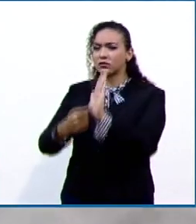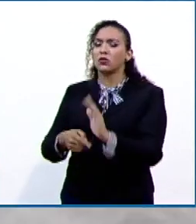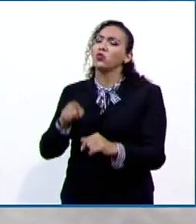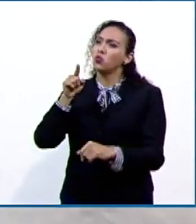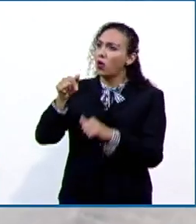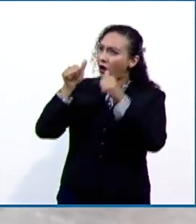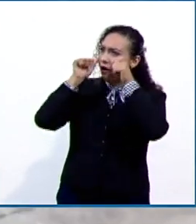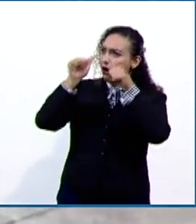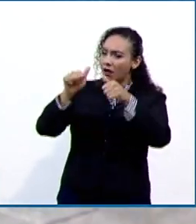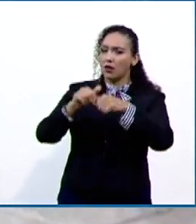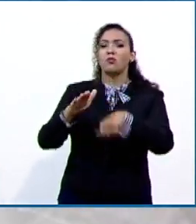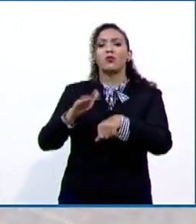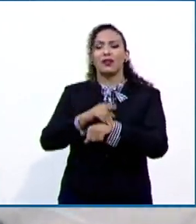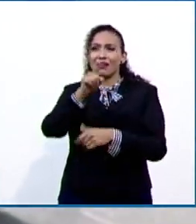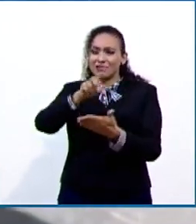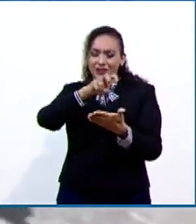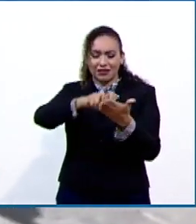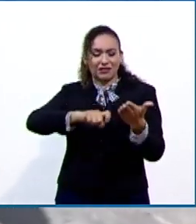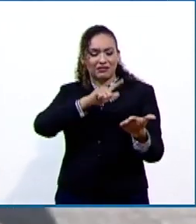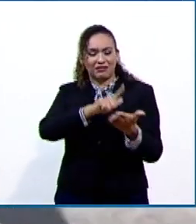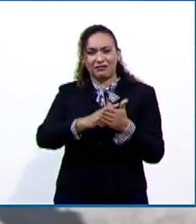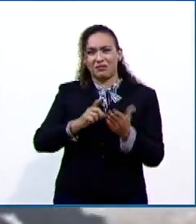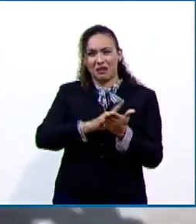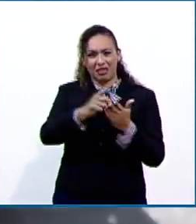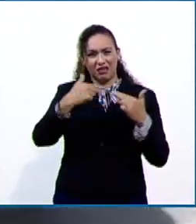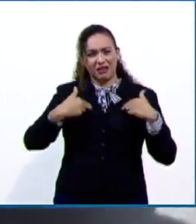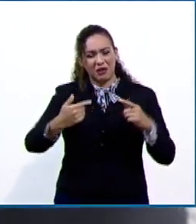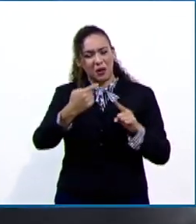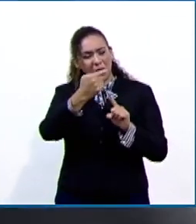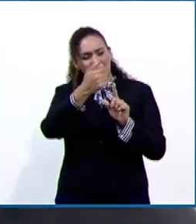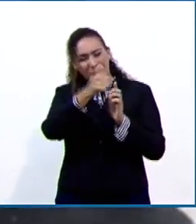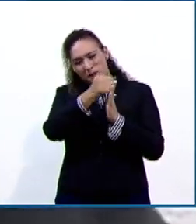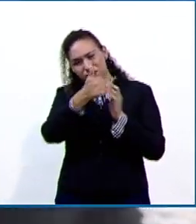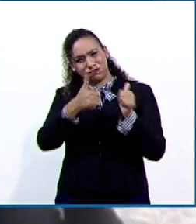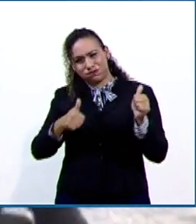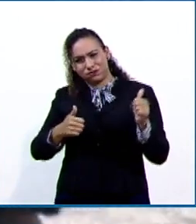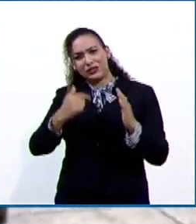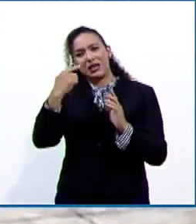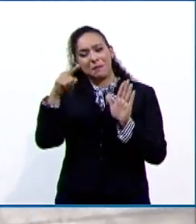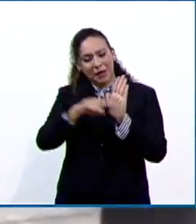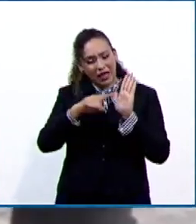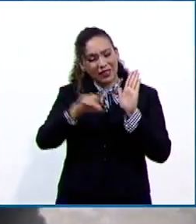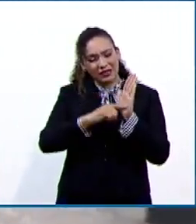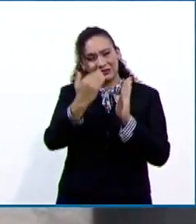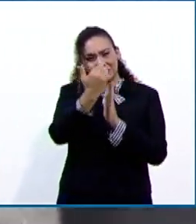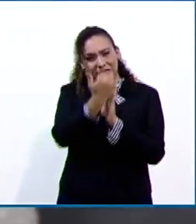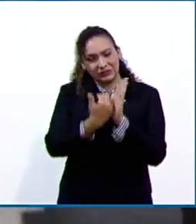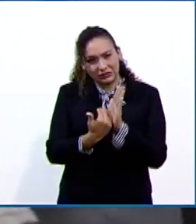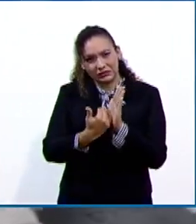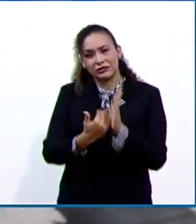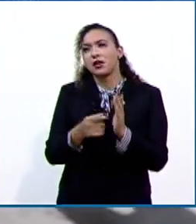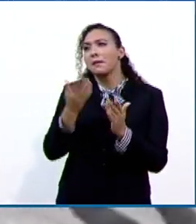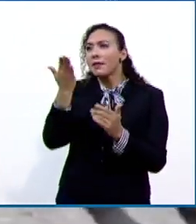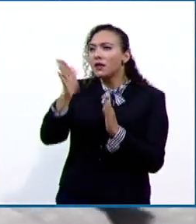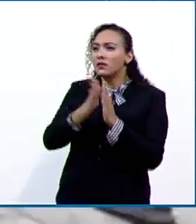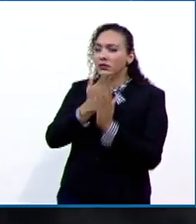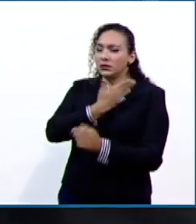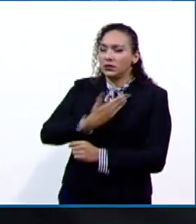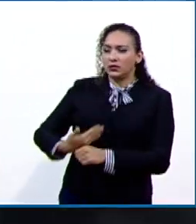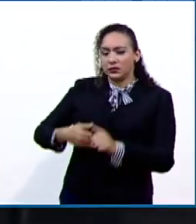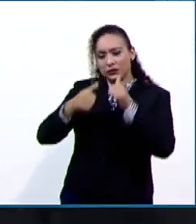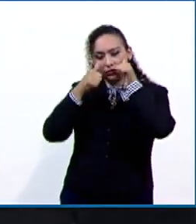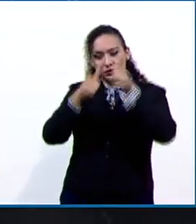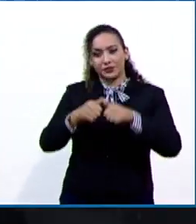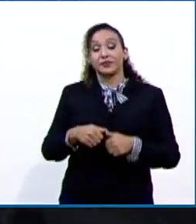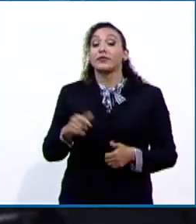reforma calificada de regresiva, que atenta contra sus derechos e independencia judicial. Durante la manifestación lanzaron